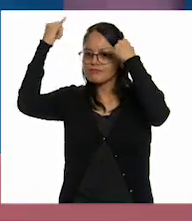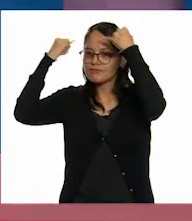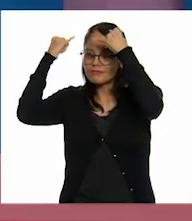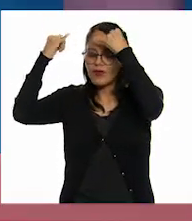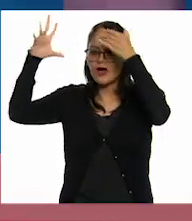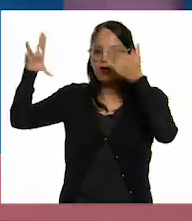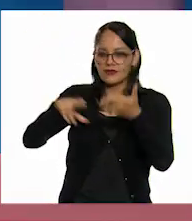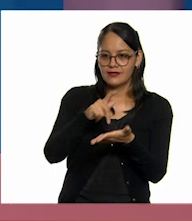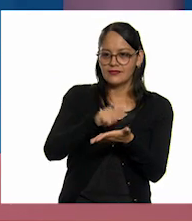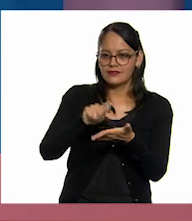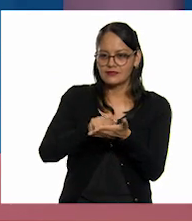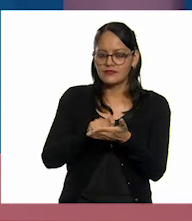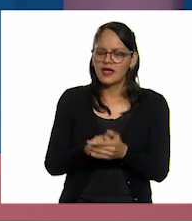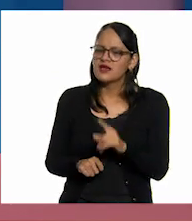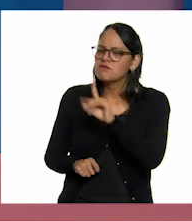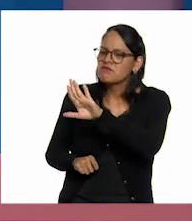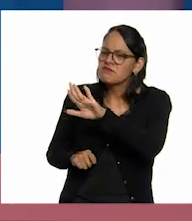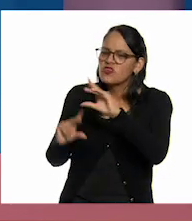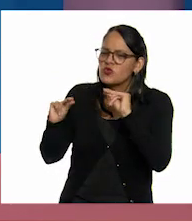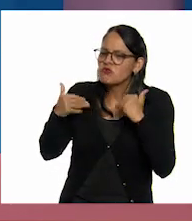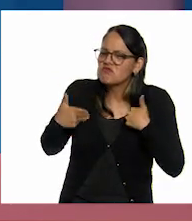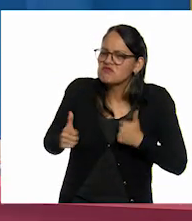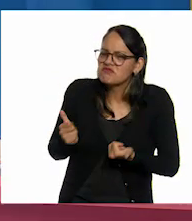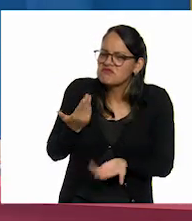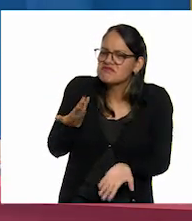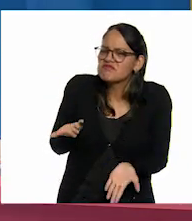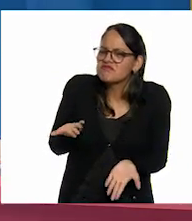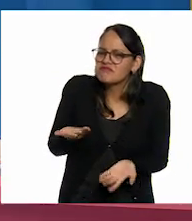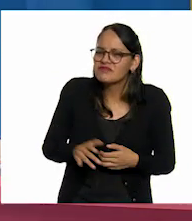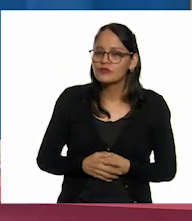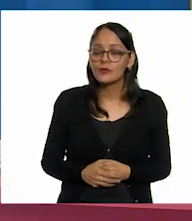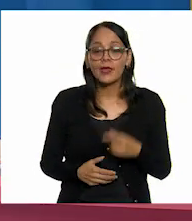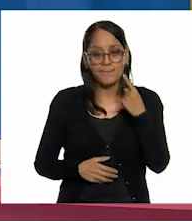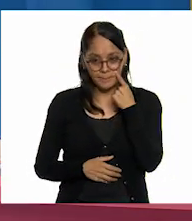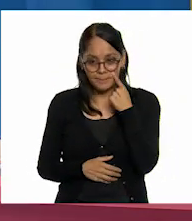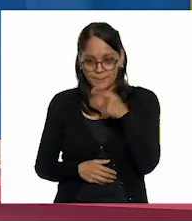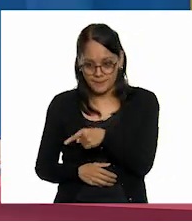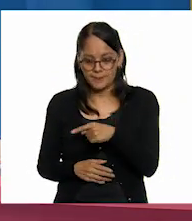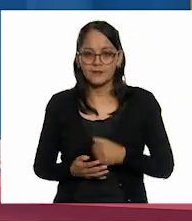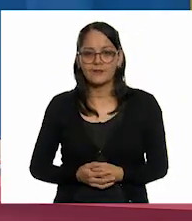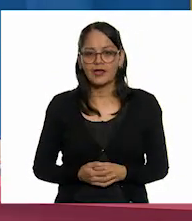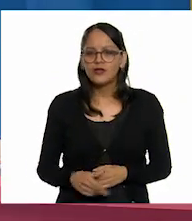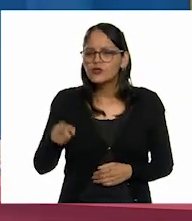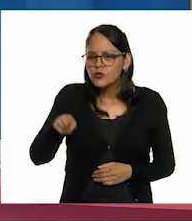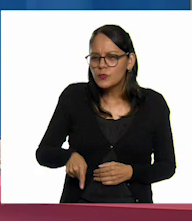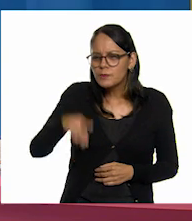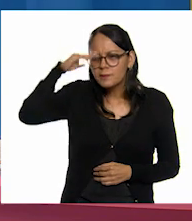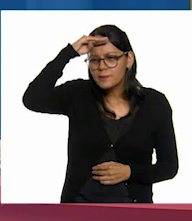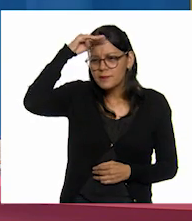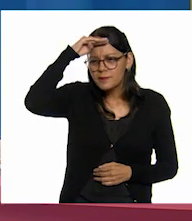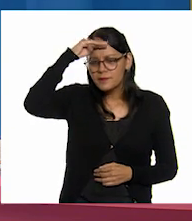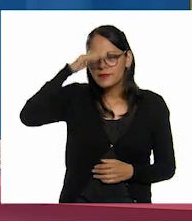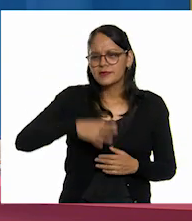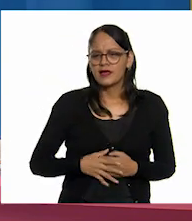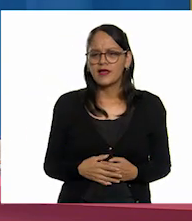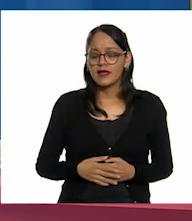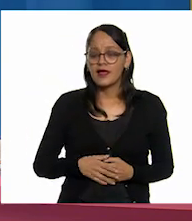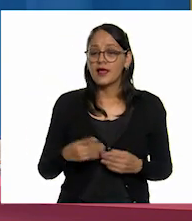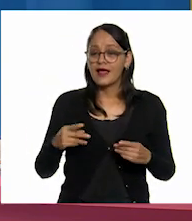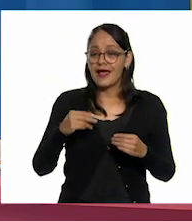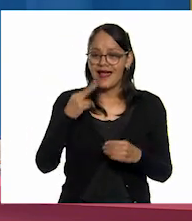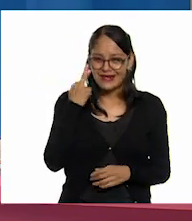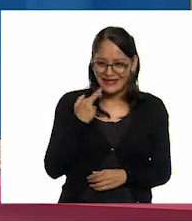Eso creo que no lo entiendo muy bien. Mira, Raulito, piensa que este mundo donde vivían